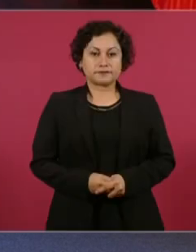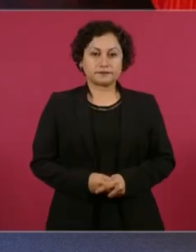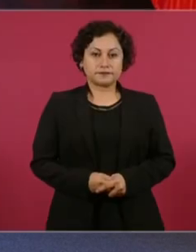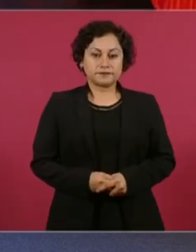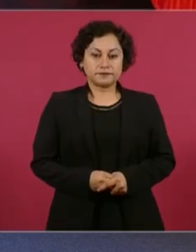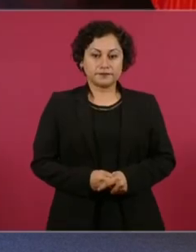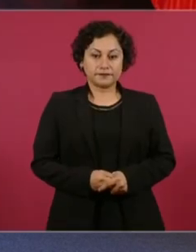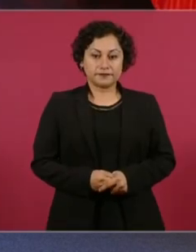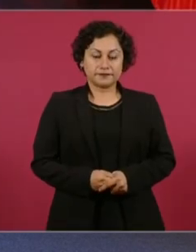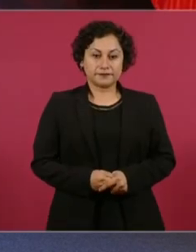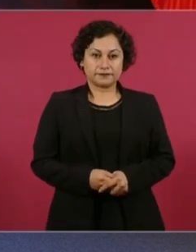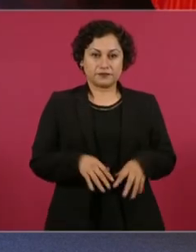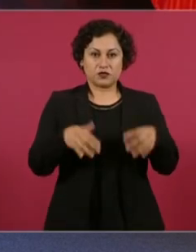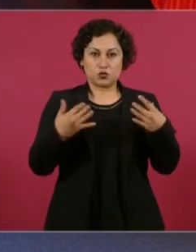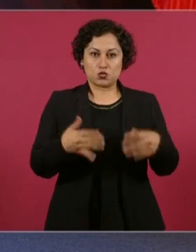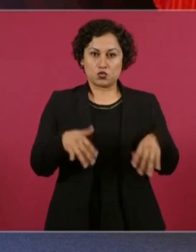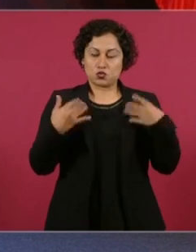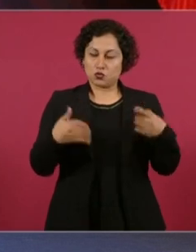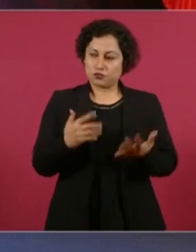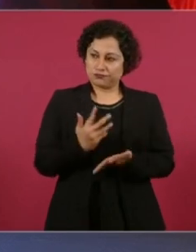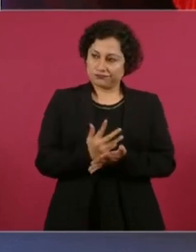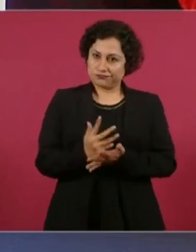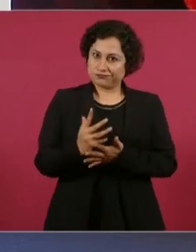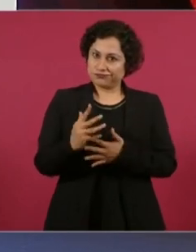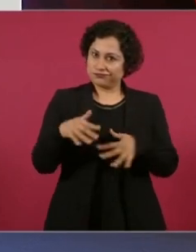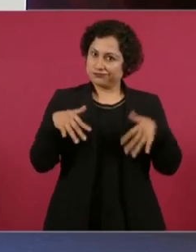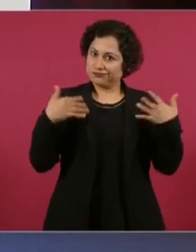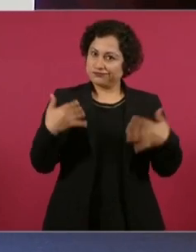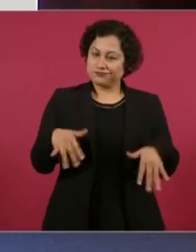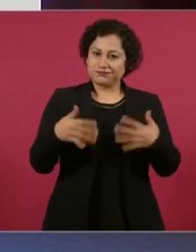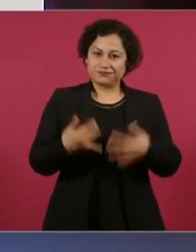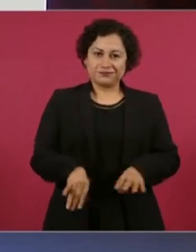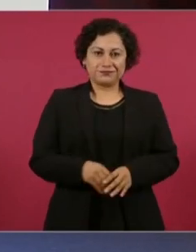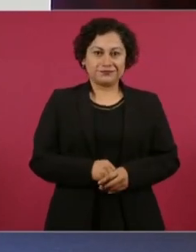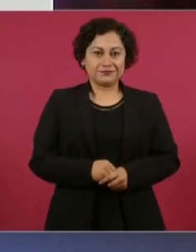Como que se les pasó un poquito la mano.